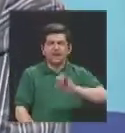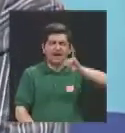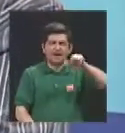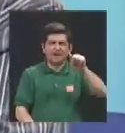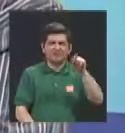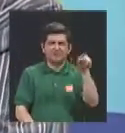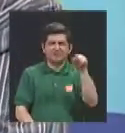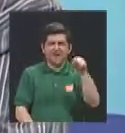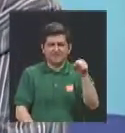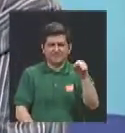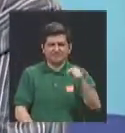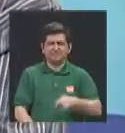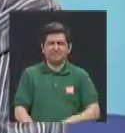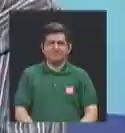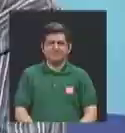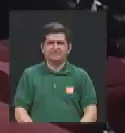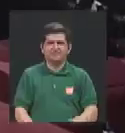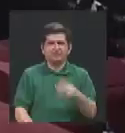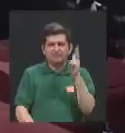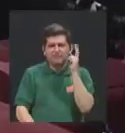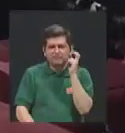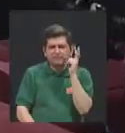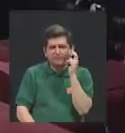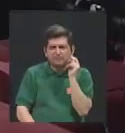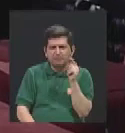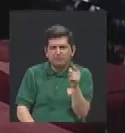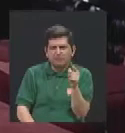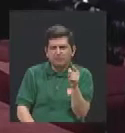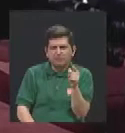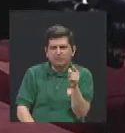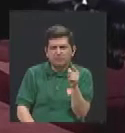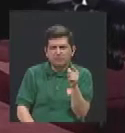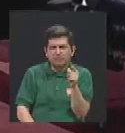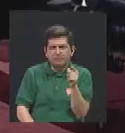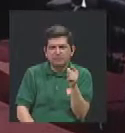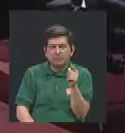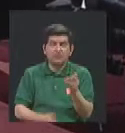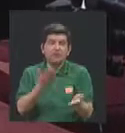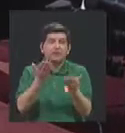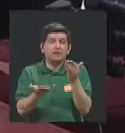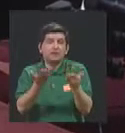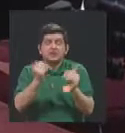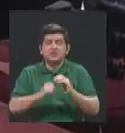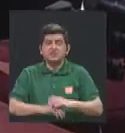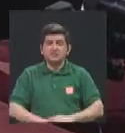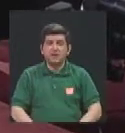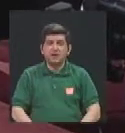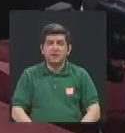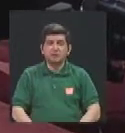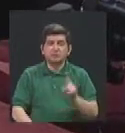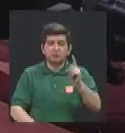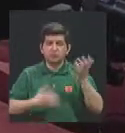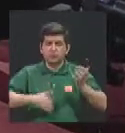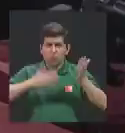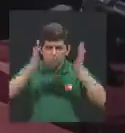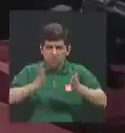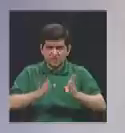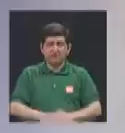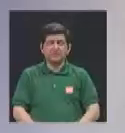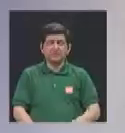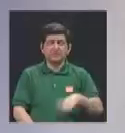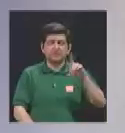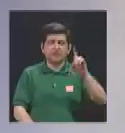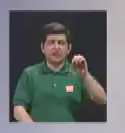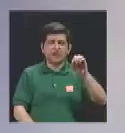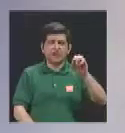Esas son palabras que solo el oído interno y la persona muy estudiada lo puede lograr. Yo toco jazz y no soy